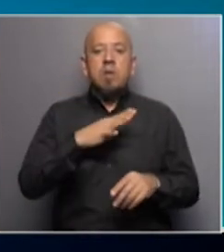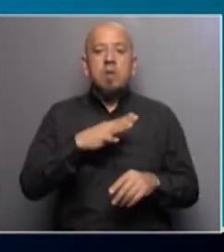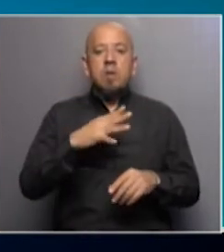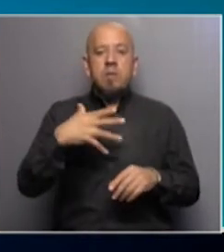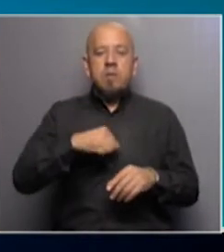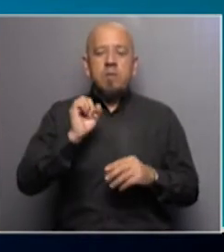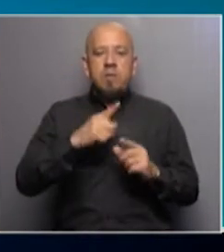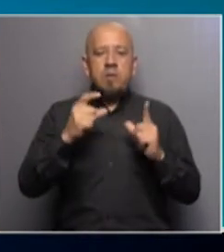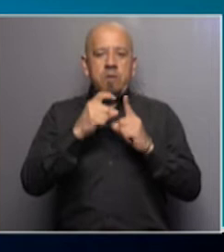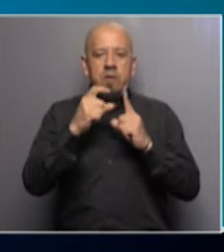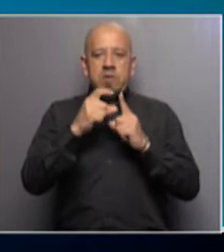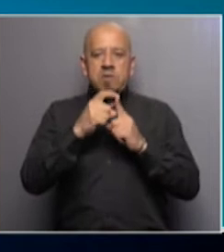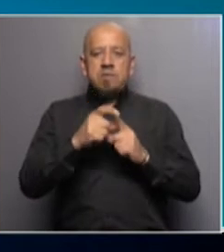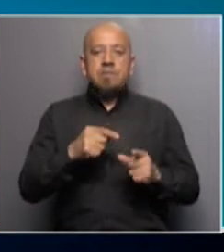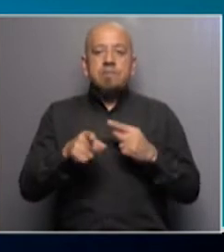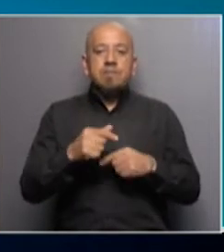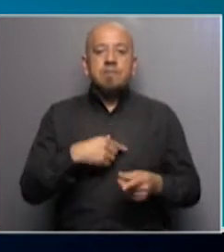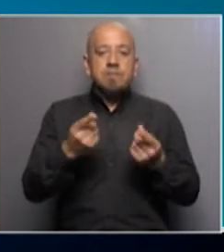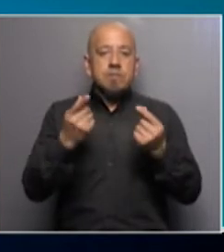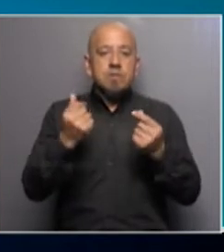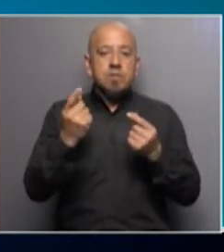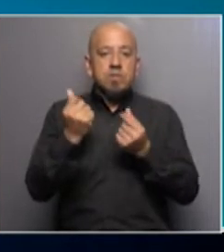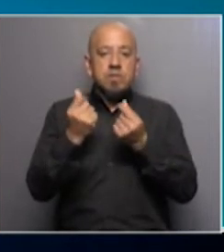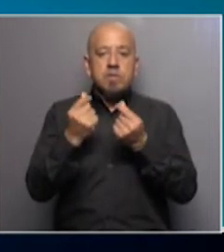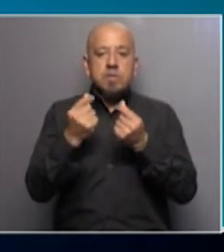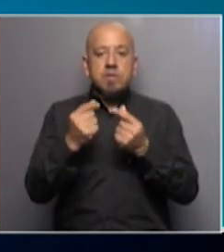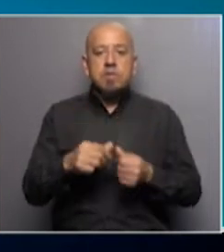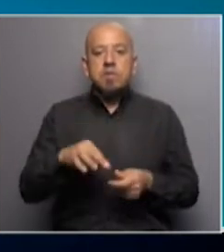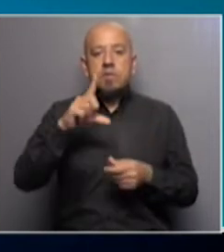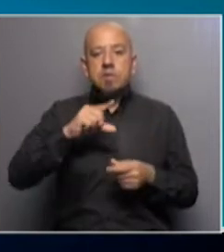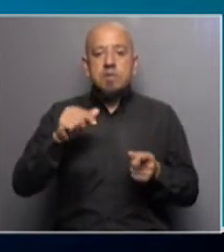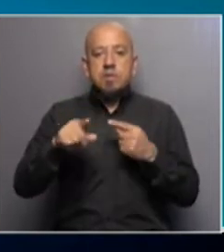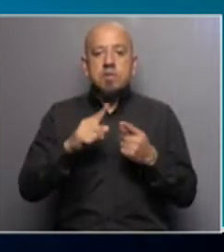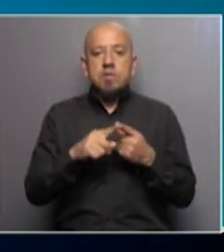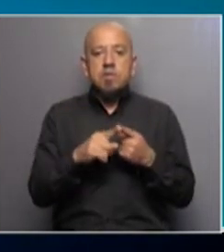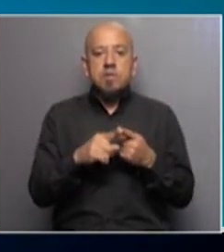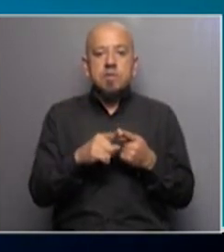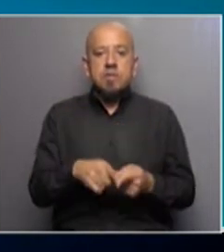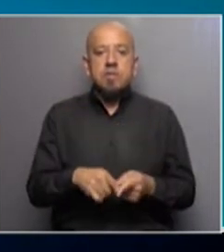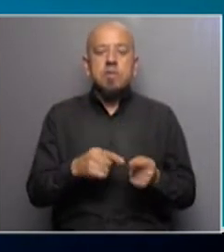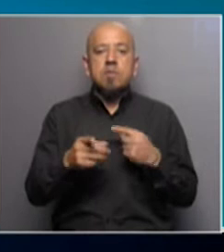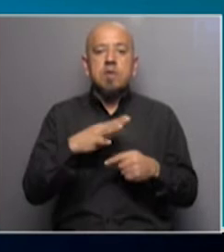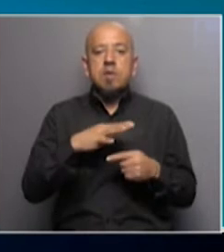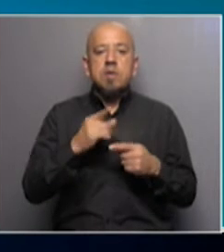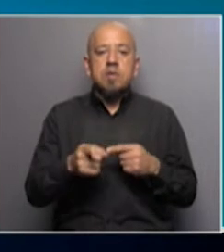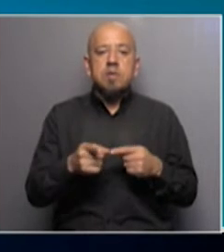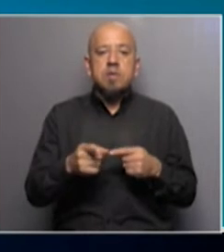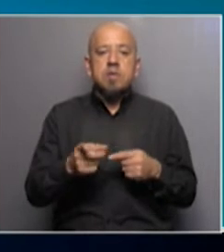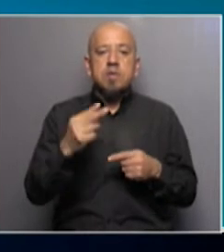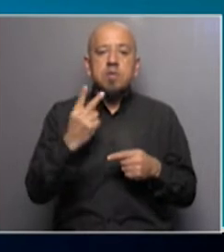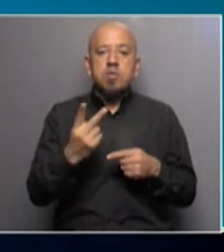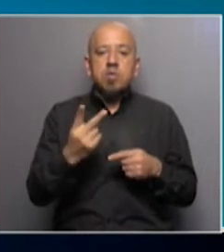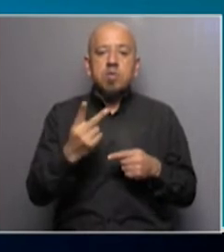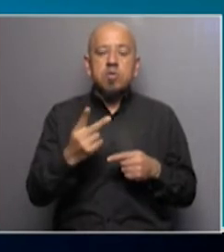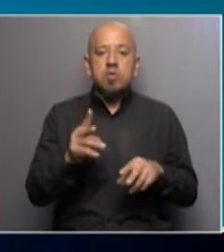en la economía, y si hay más dólares, su precio cae, y eso no es otra cosa que el tipo de cambio. O sea que por ese lado tenemos como dos